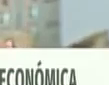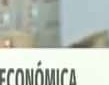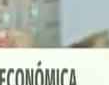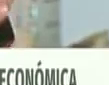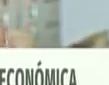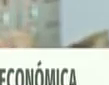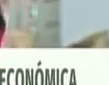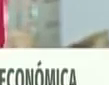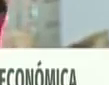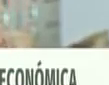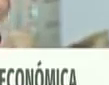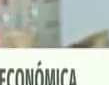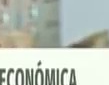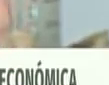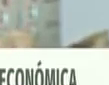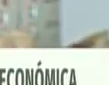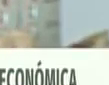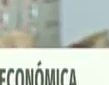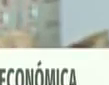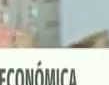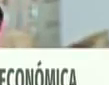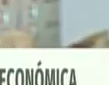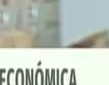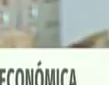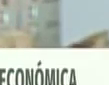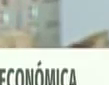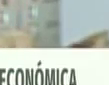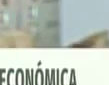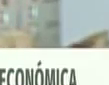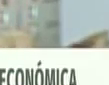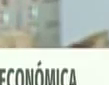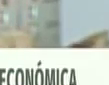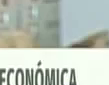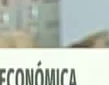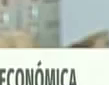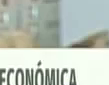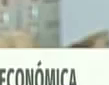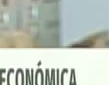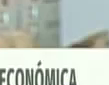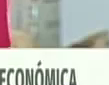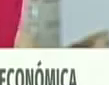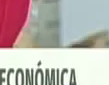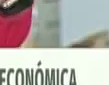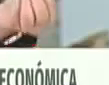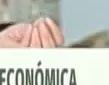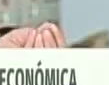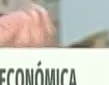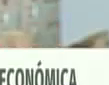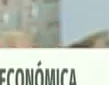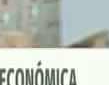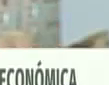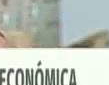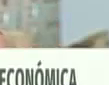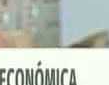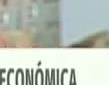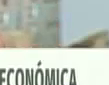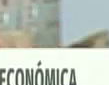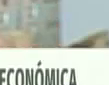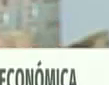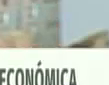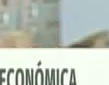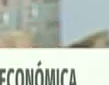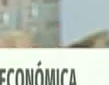y robaba bueno todo esto se hizo en convivencia del gobierno de los eeuu primero empiezan anunciando sanciones luego